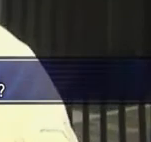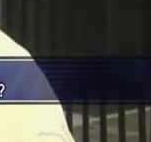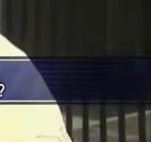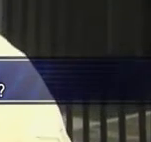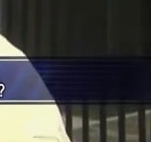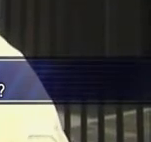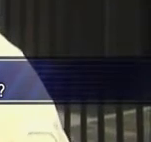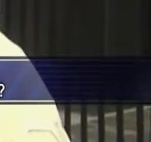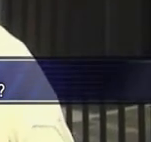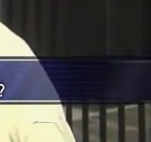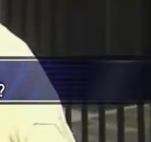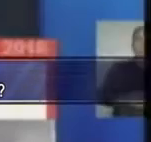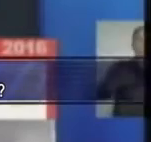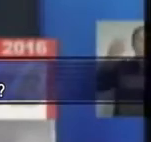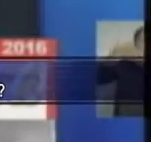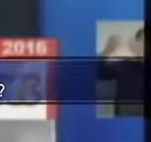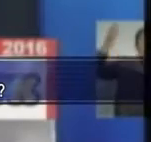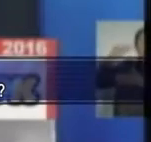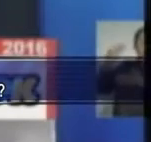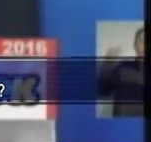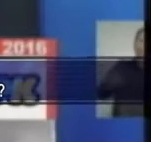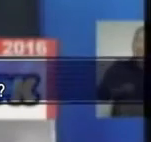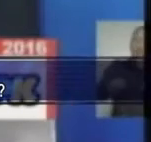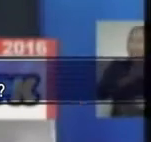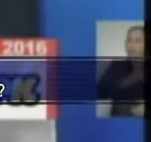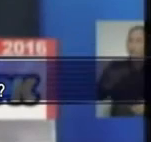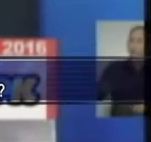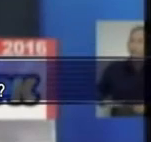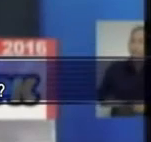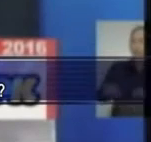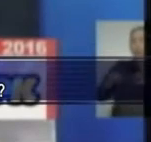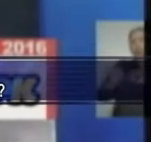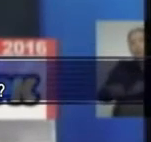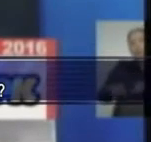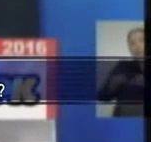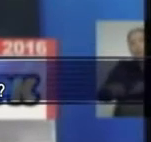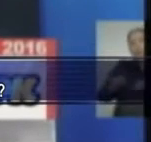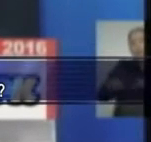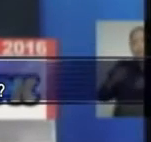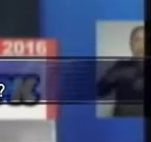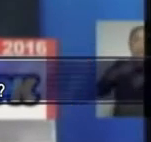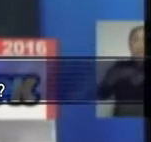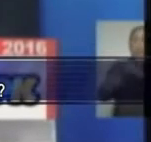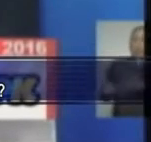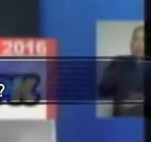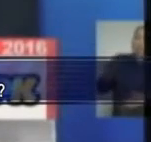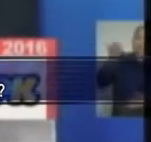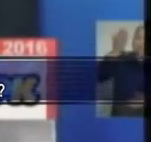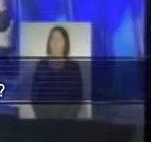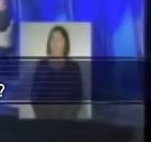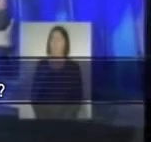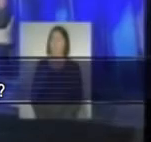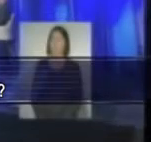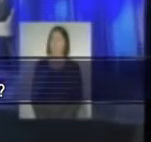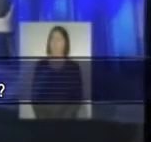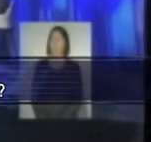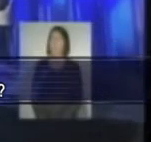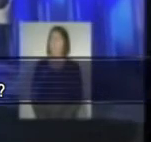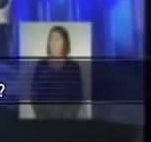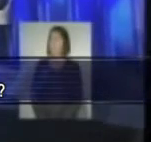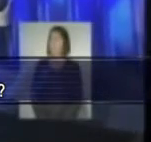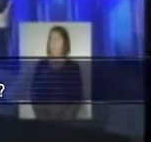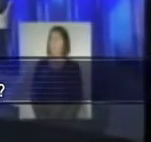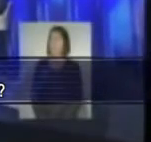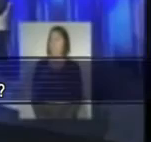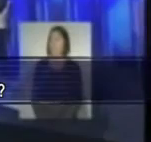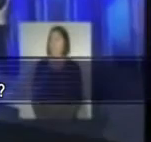como dije, minucias, cuestiones pequeñas, ¿no? Los candidatos presidenciales tienen 2 horas para sustentar sus propuestas. Cabe mencionar